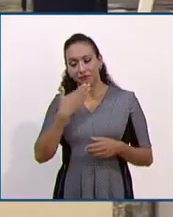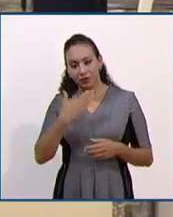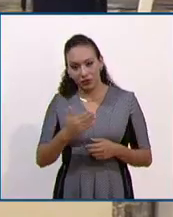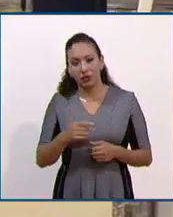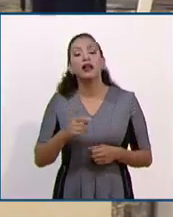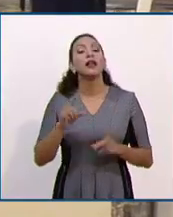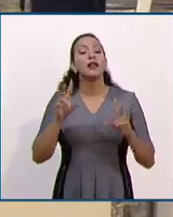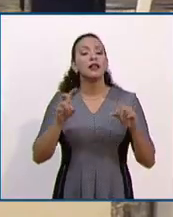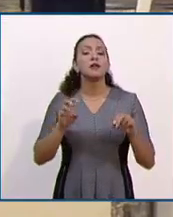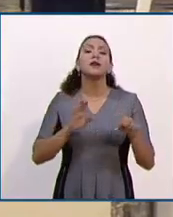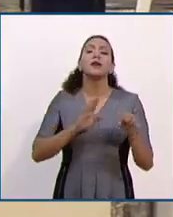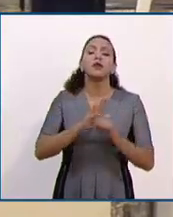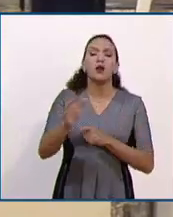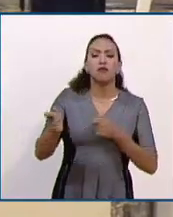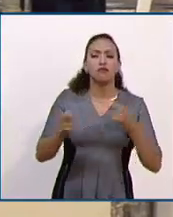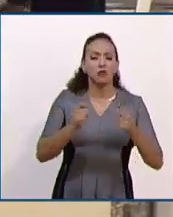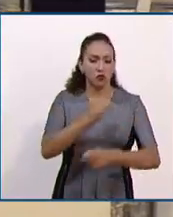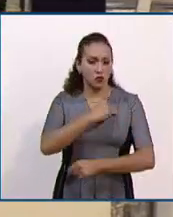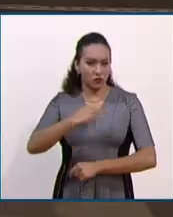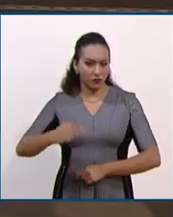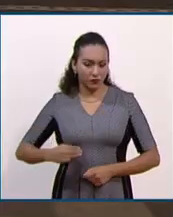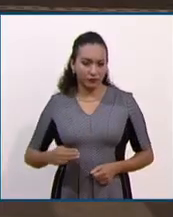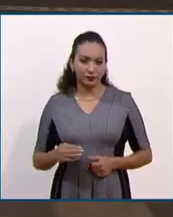en temas de autonomía municipal.